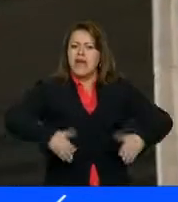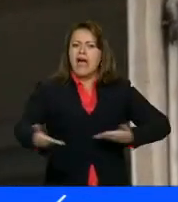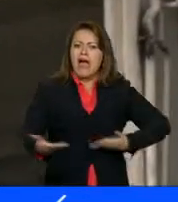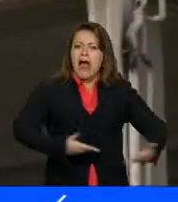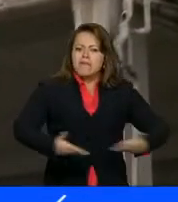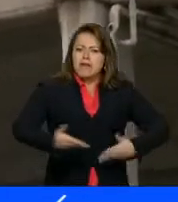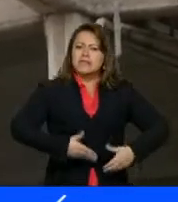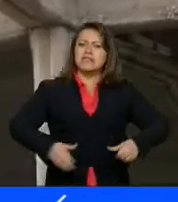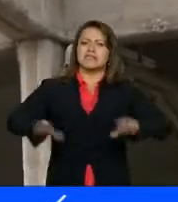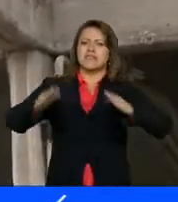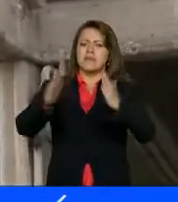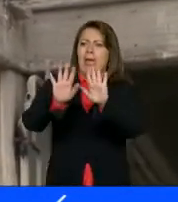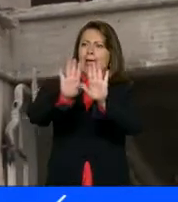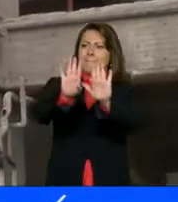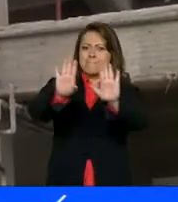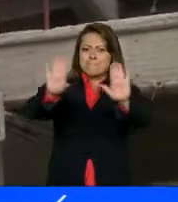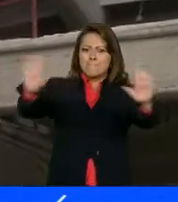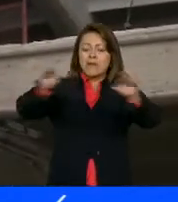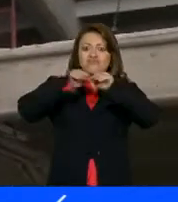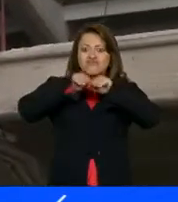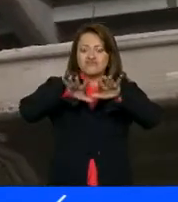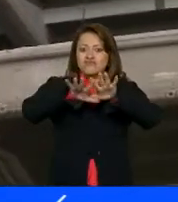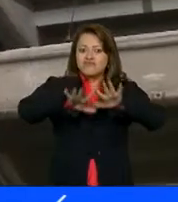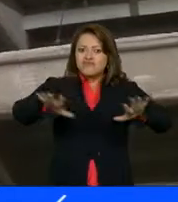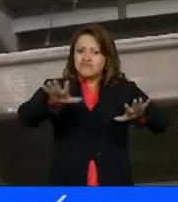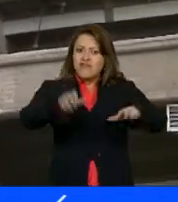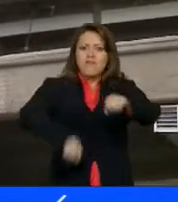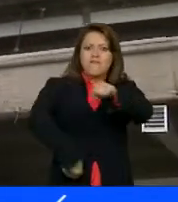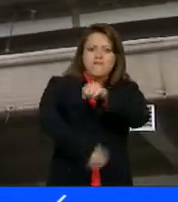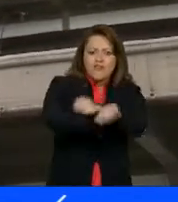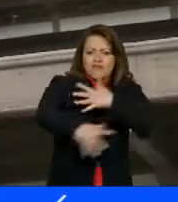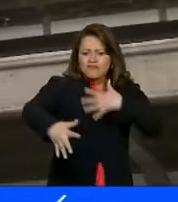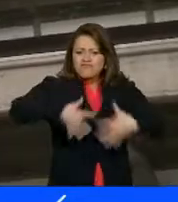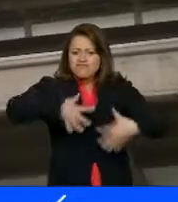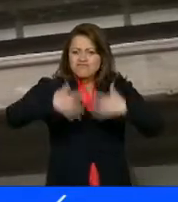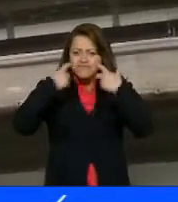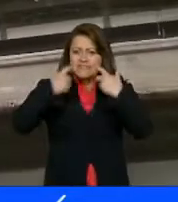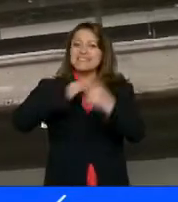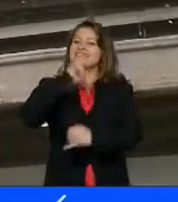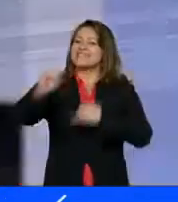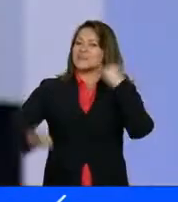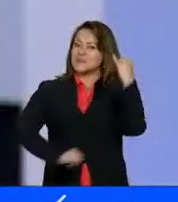pantalla gigante para transmitir espectáculos, partidos y eventos de talla internacional.